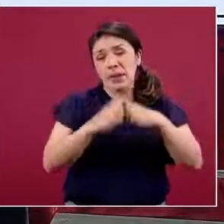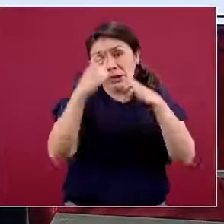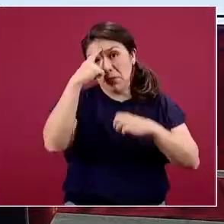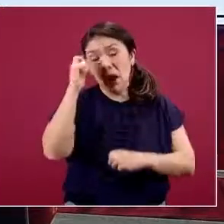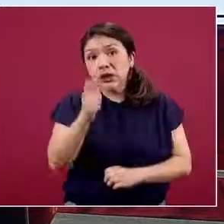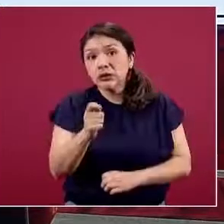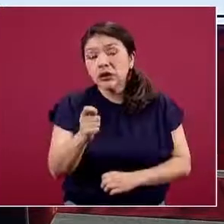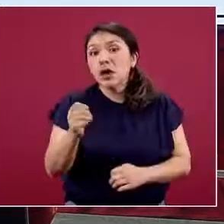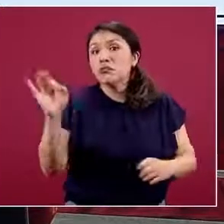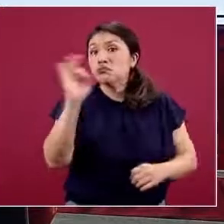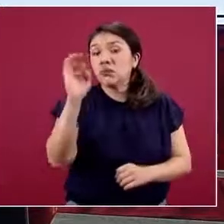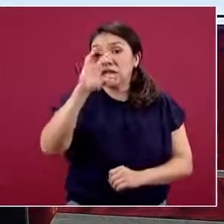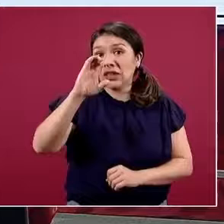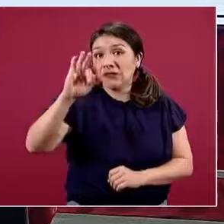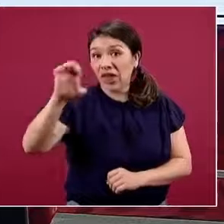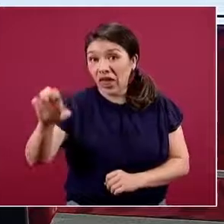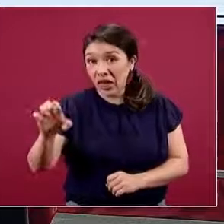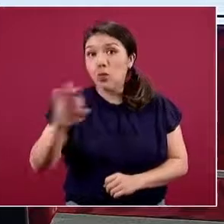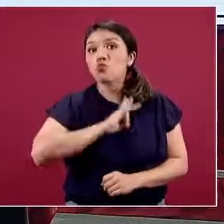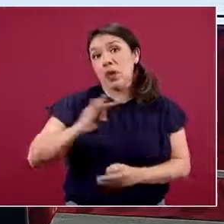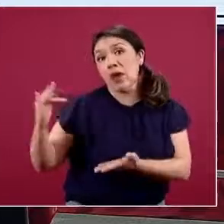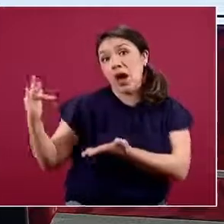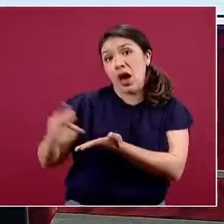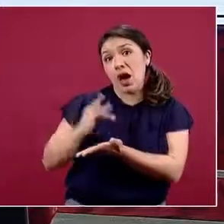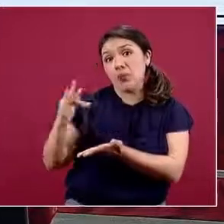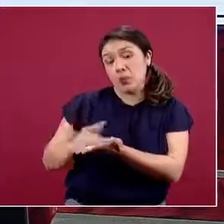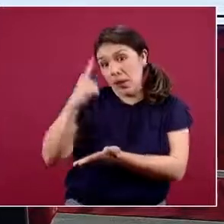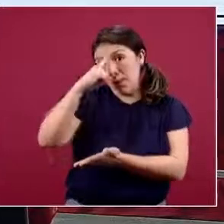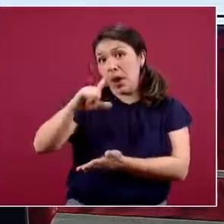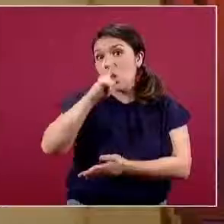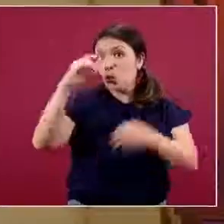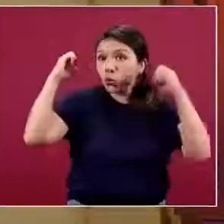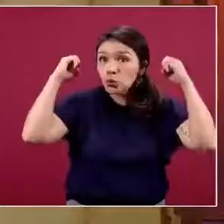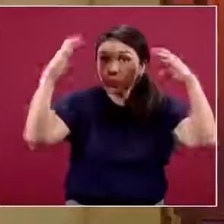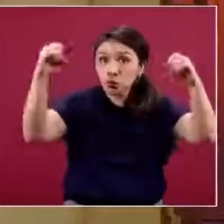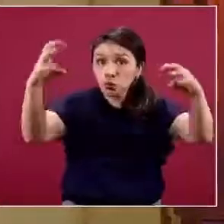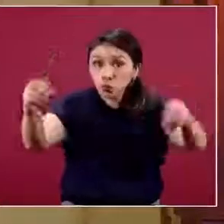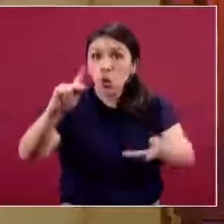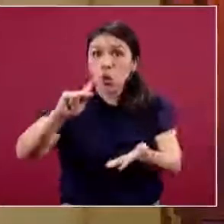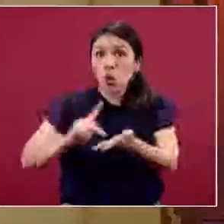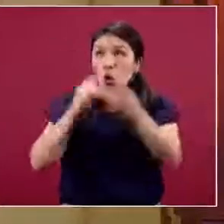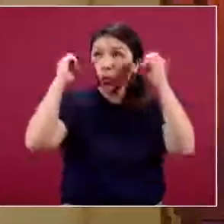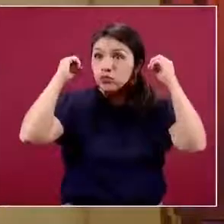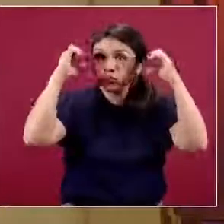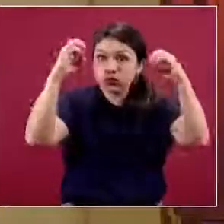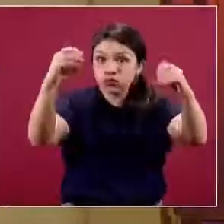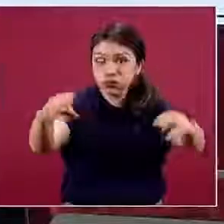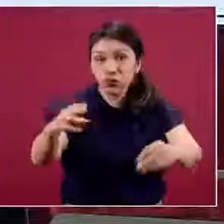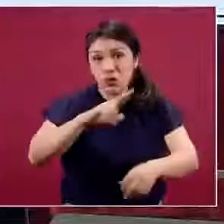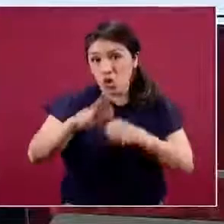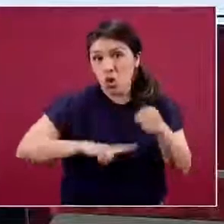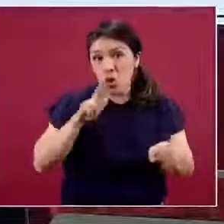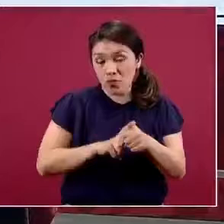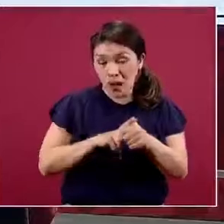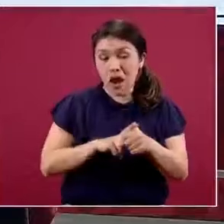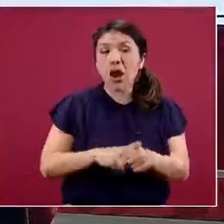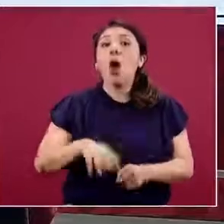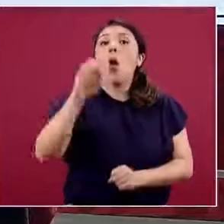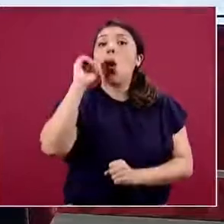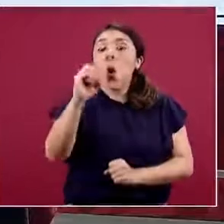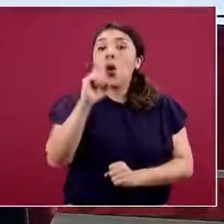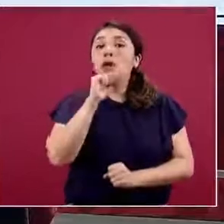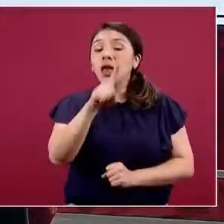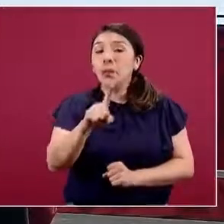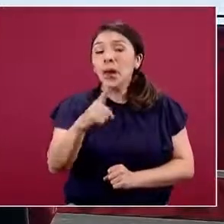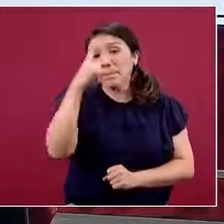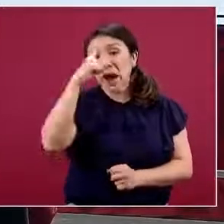ya sea la CFE nos apoye con el tema de la vuelta a la normalidad de la red eléctrica, o